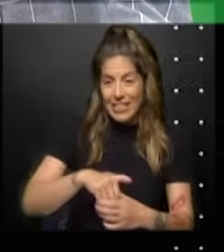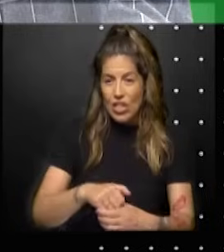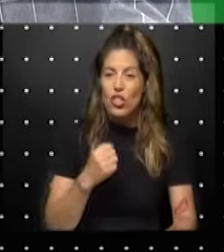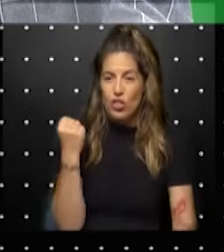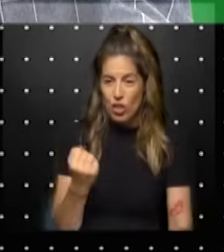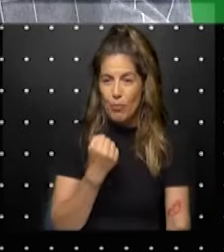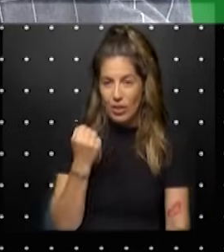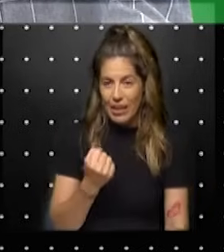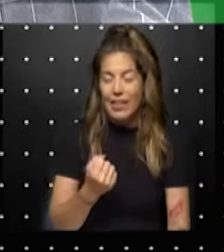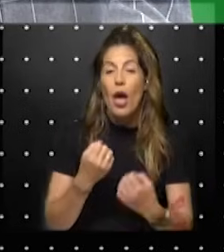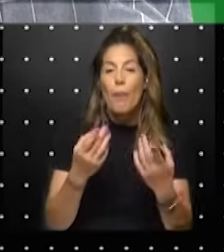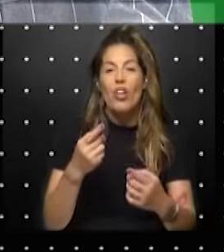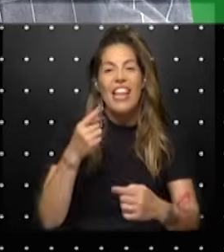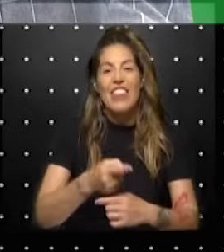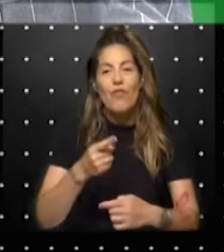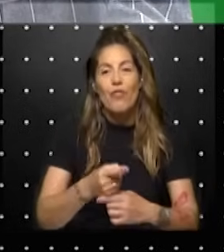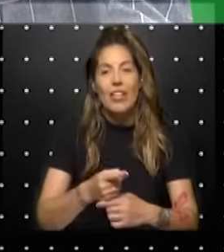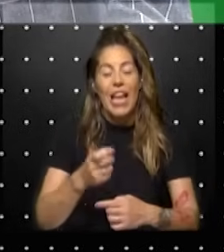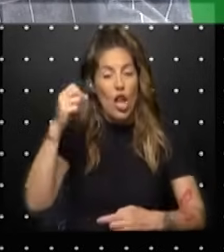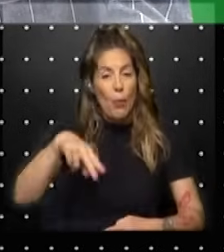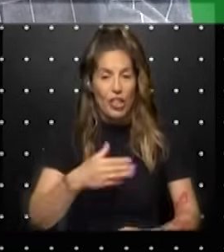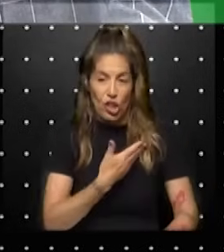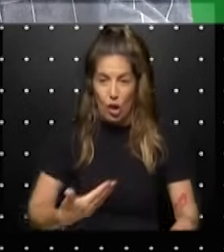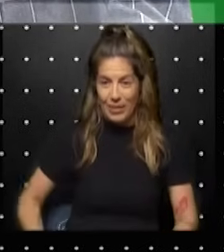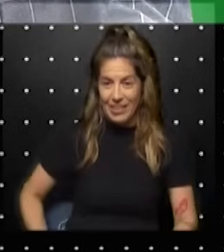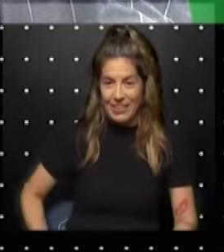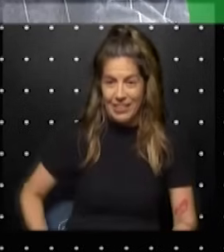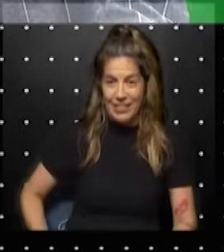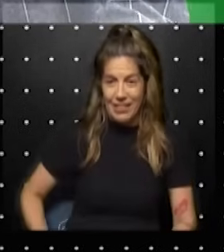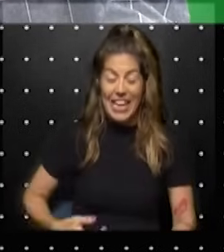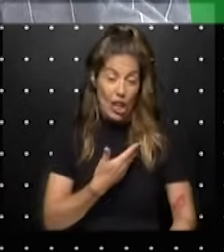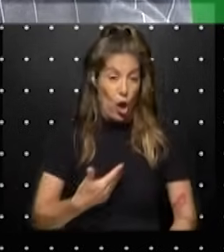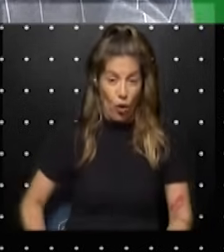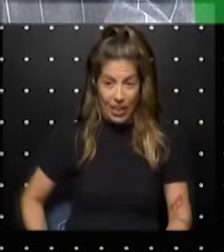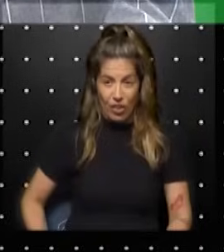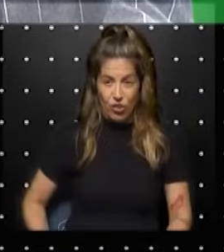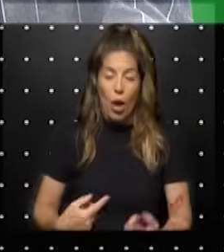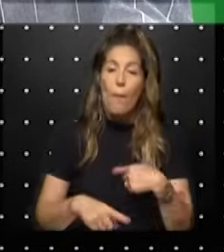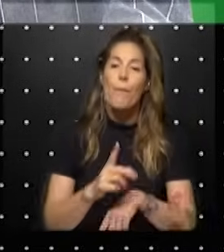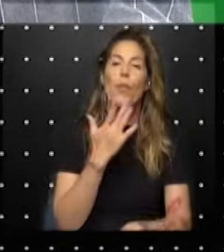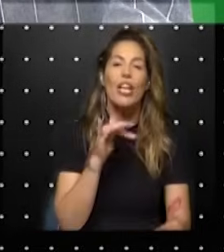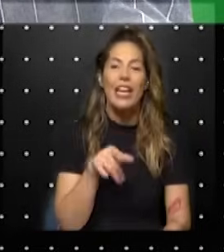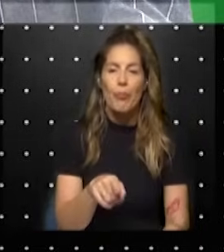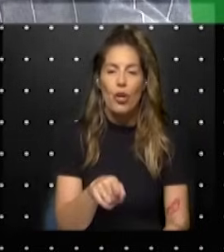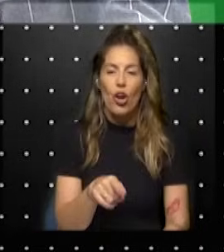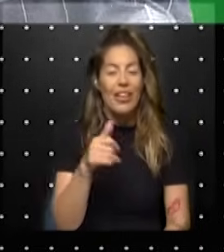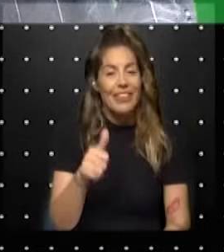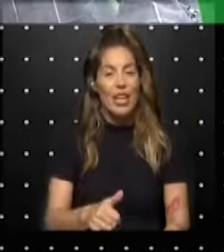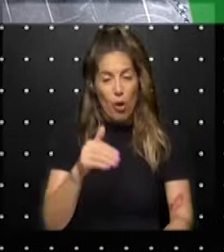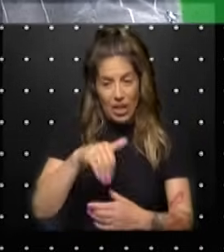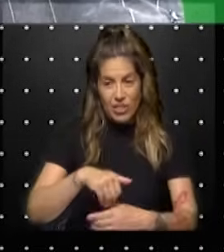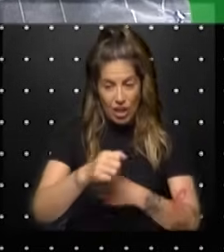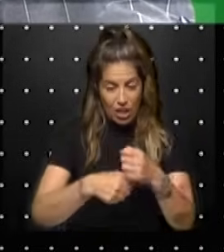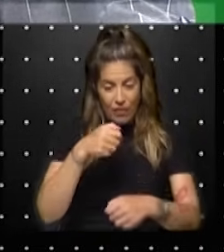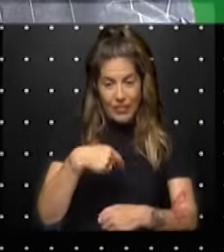importantes porque definen la posición de los presidentes y de los gobiernos. Por ejemplo, tenemos elecciones el año que